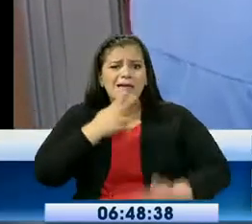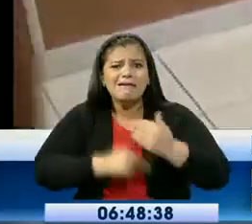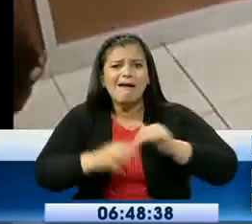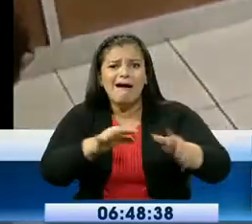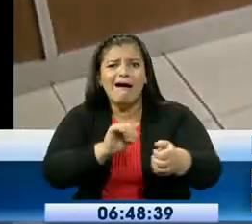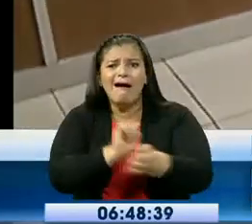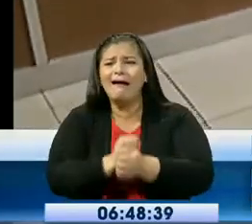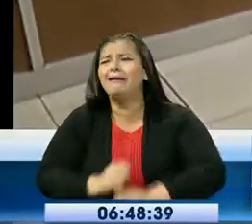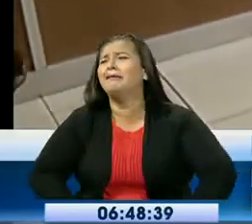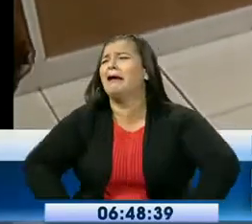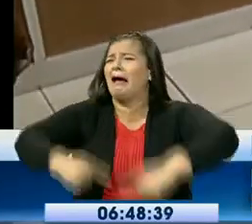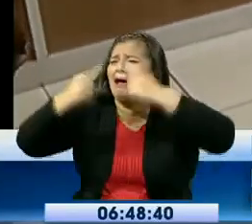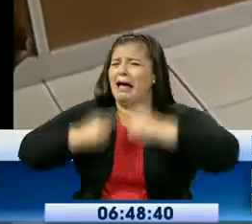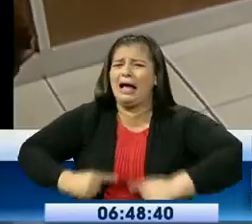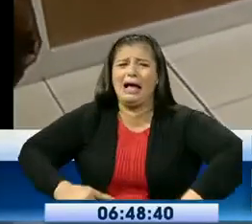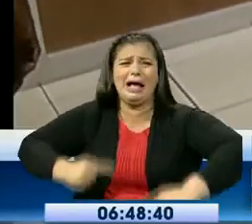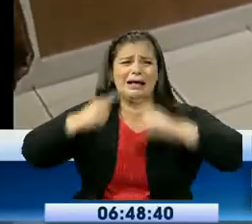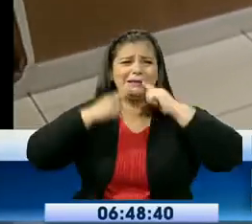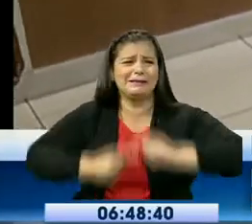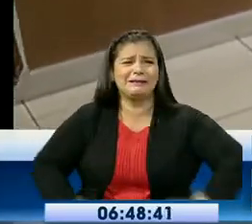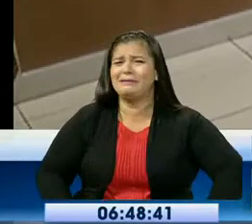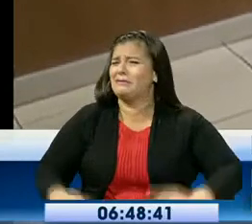hijos.